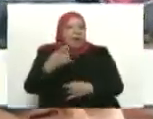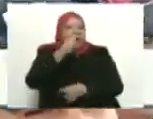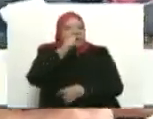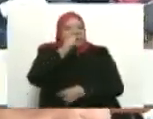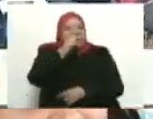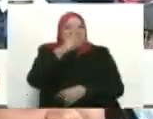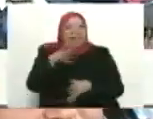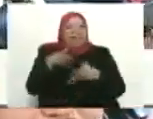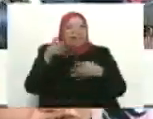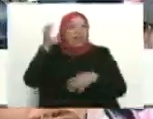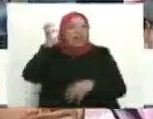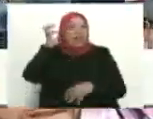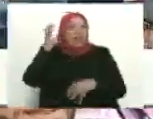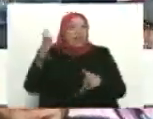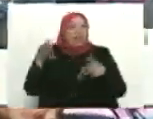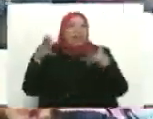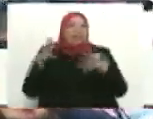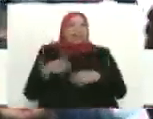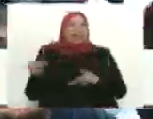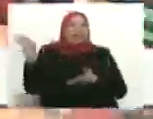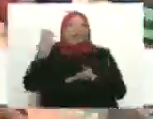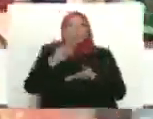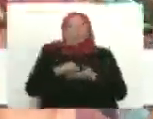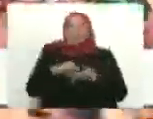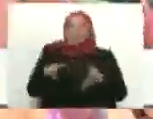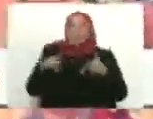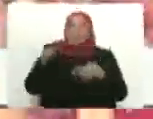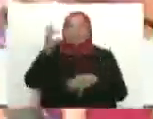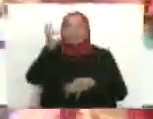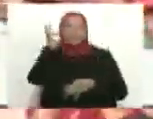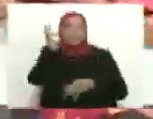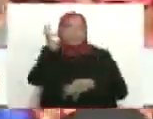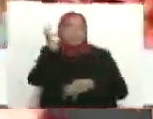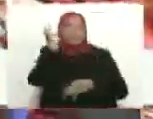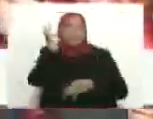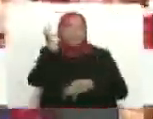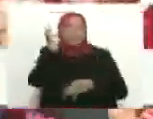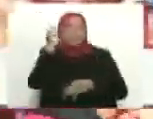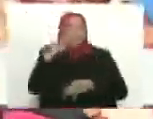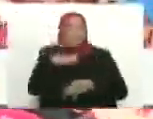Han ganado las mujeres. Otra vez han ganado las mujeres.